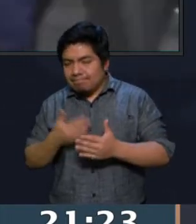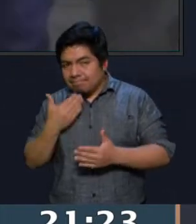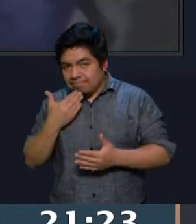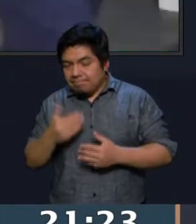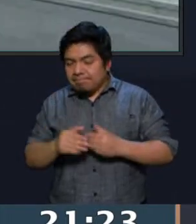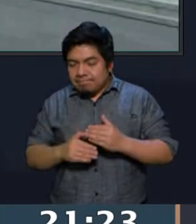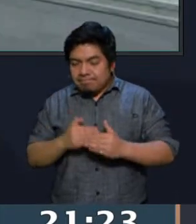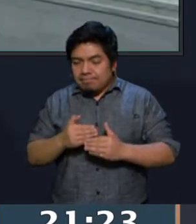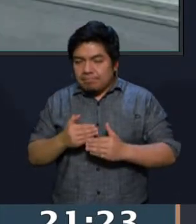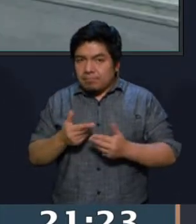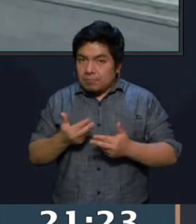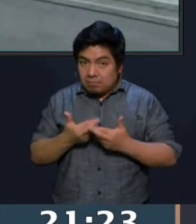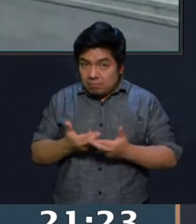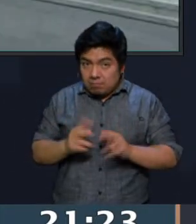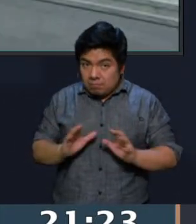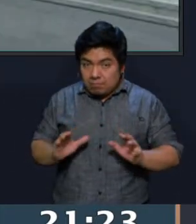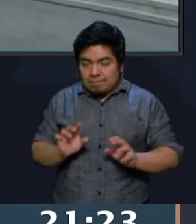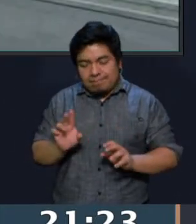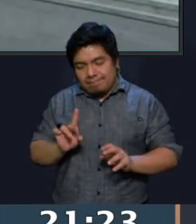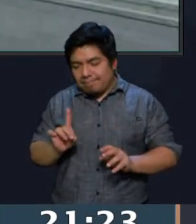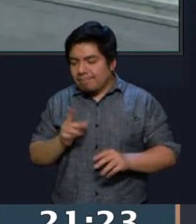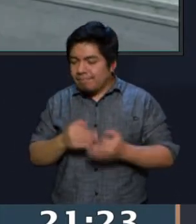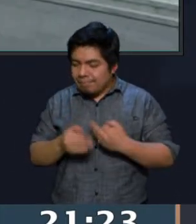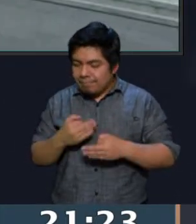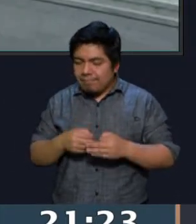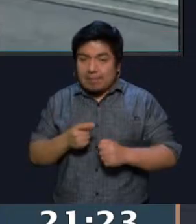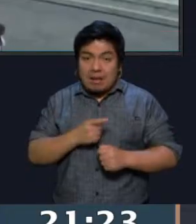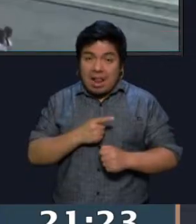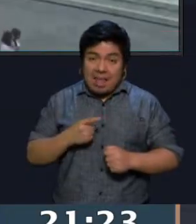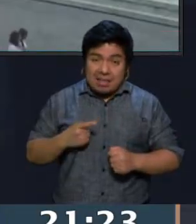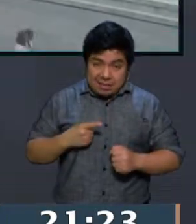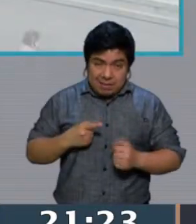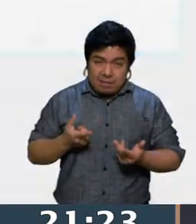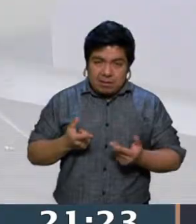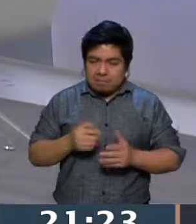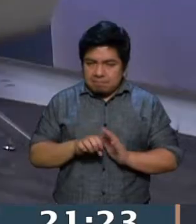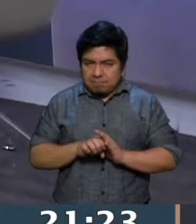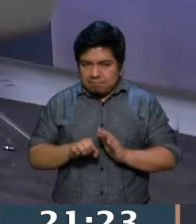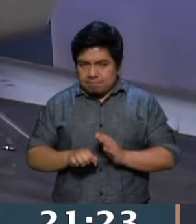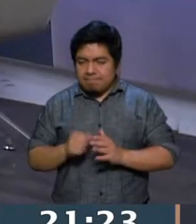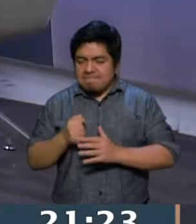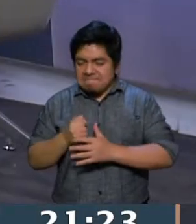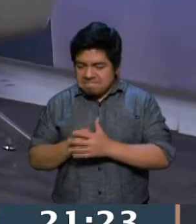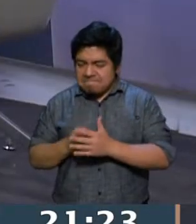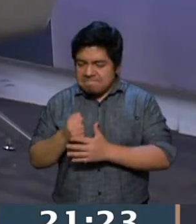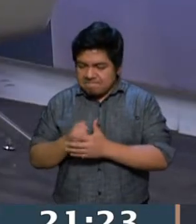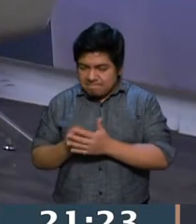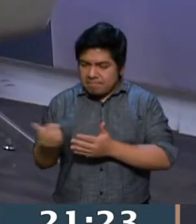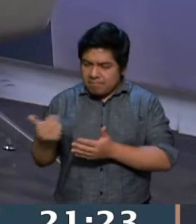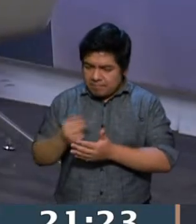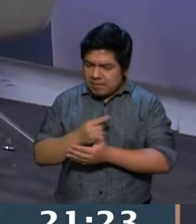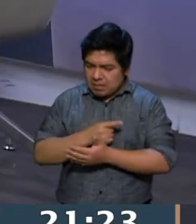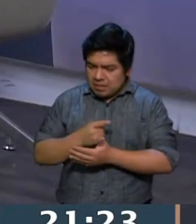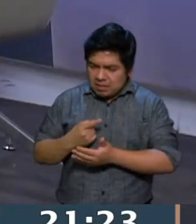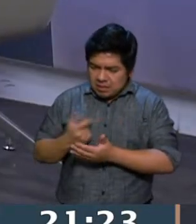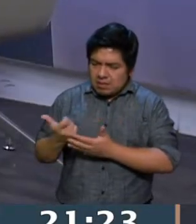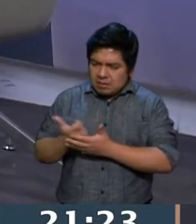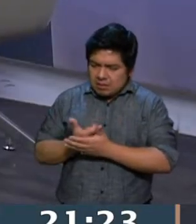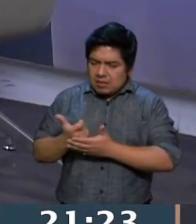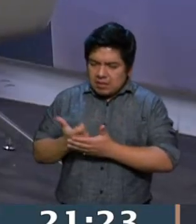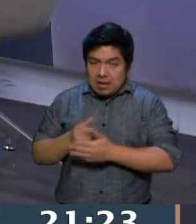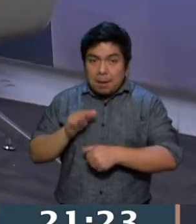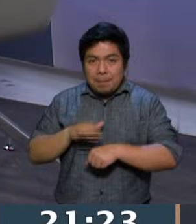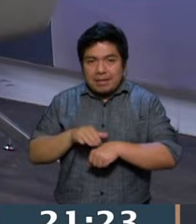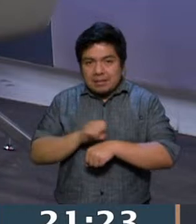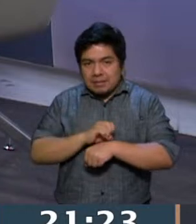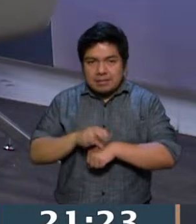pero ya no basta, ¿no? Entonces... Es el problema con los adeudos, ¿no? Digo, sí se hizo un esfuerzo por cobrar esos adeudos, principalmente en la pandemia, pero